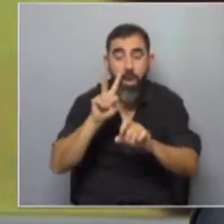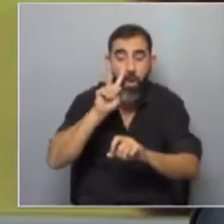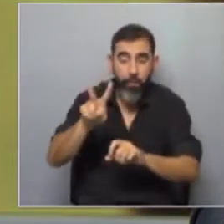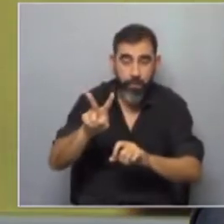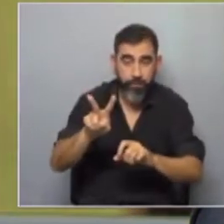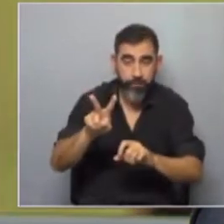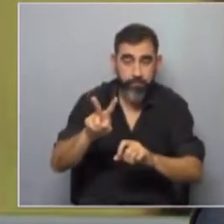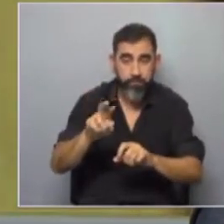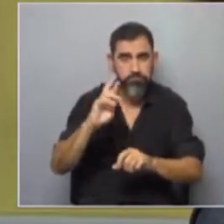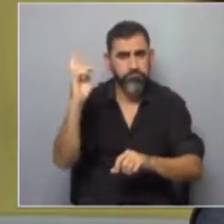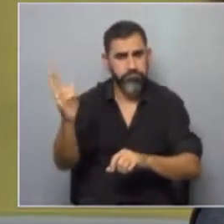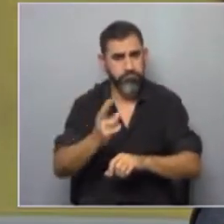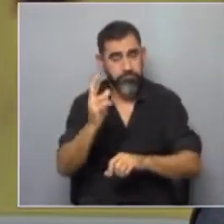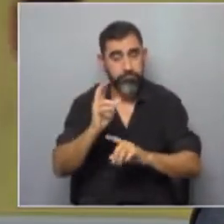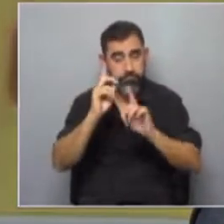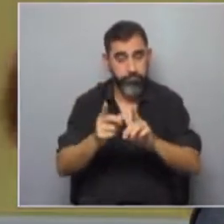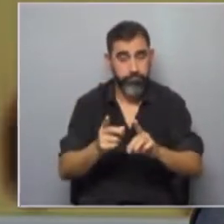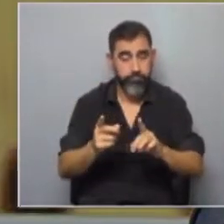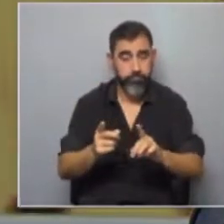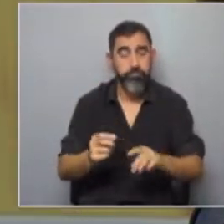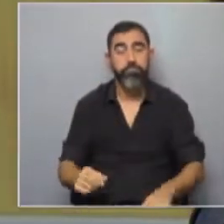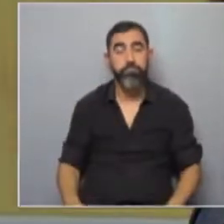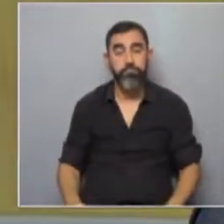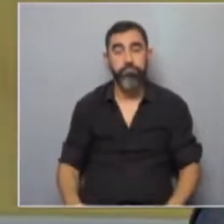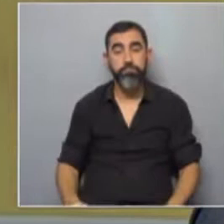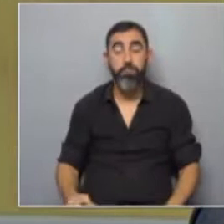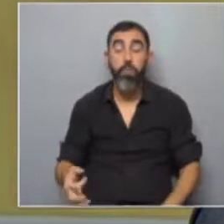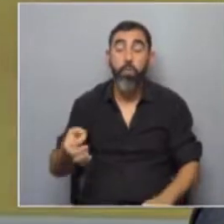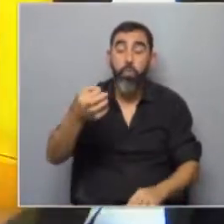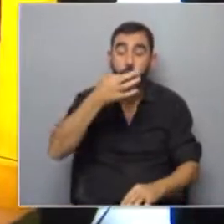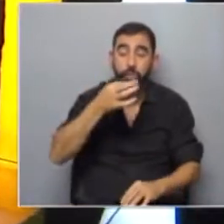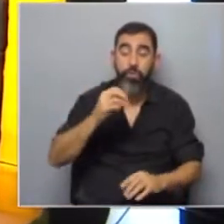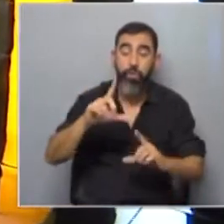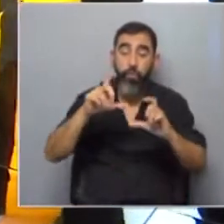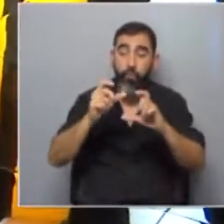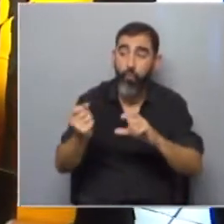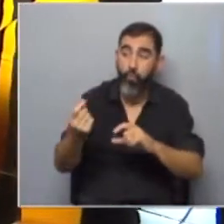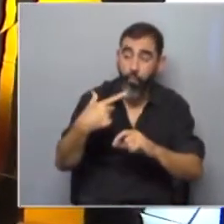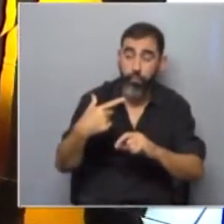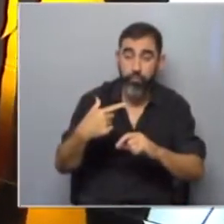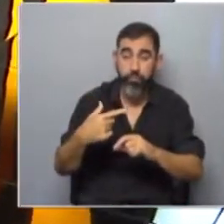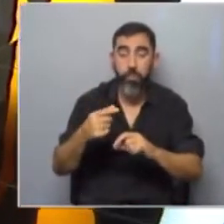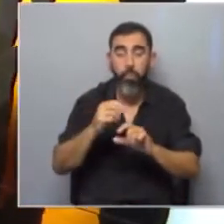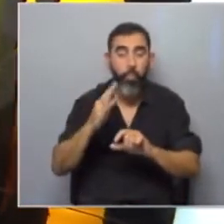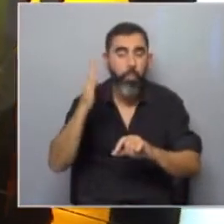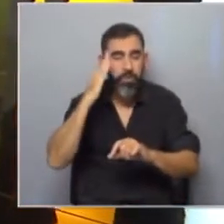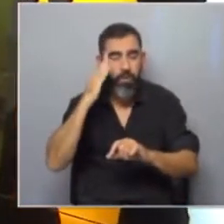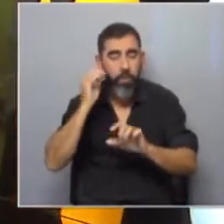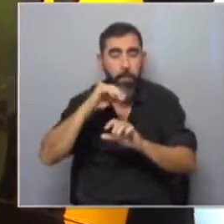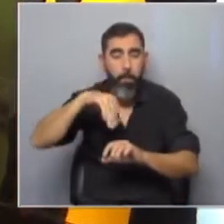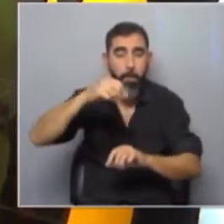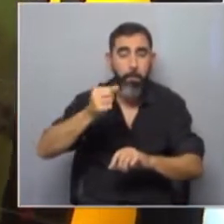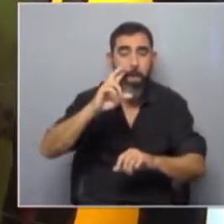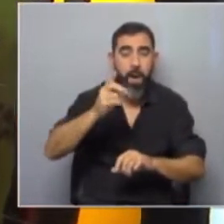han empezado a encontrarse mucho más seguido, en muchos más lugares, se ha encontrado una ampliación en la distribución, se encuentran muchos más